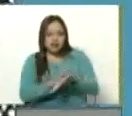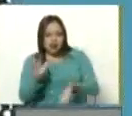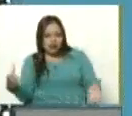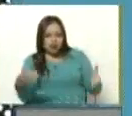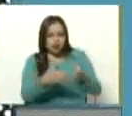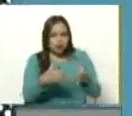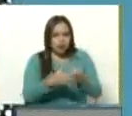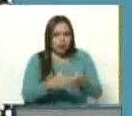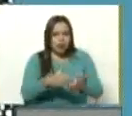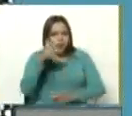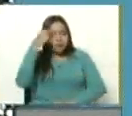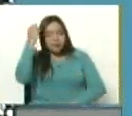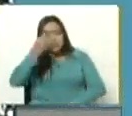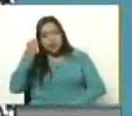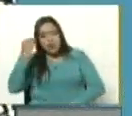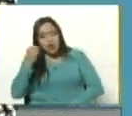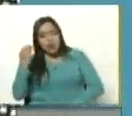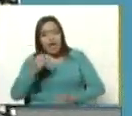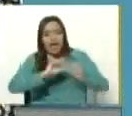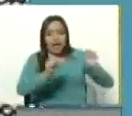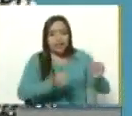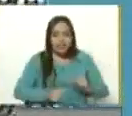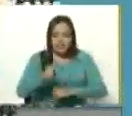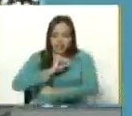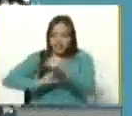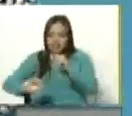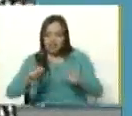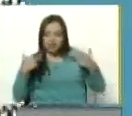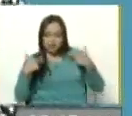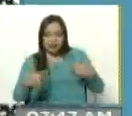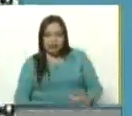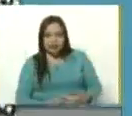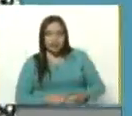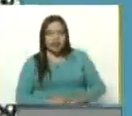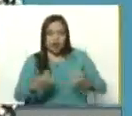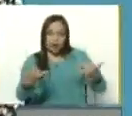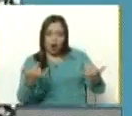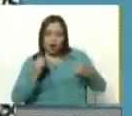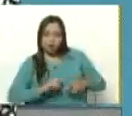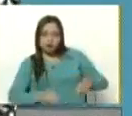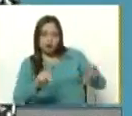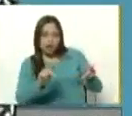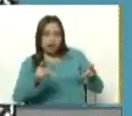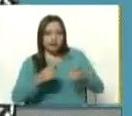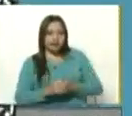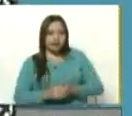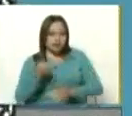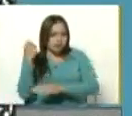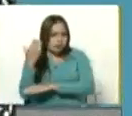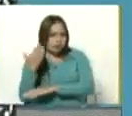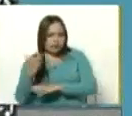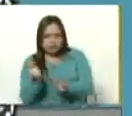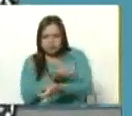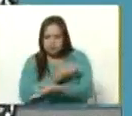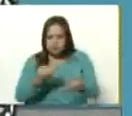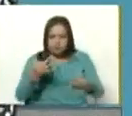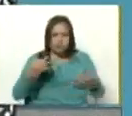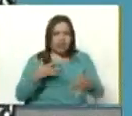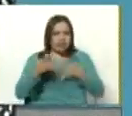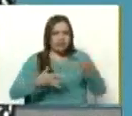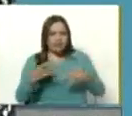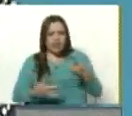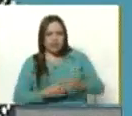de intelectuales y artistas en defensa de la humanidad, y ahora en ese congreso fenomenal en contra